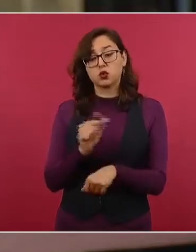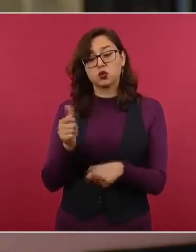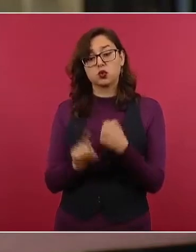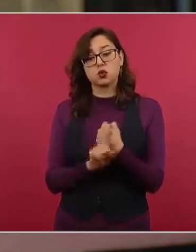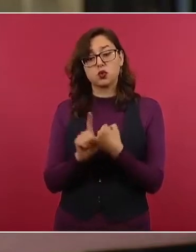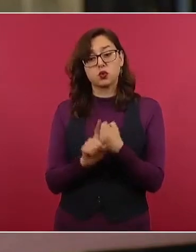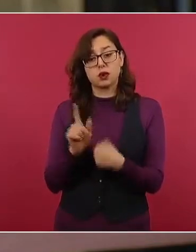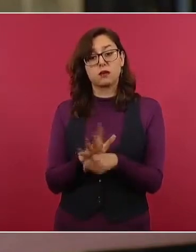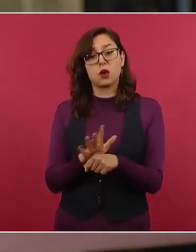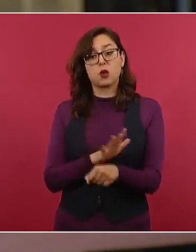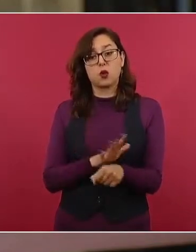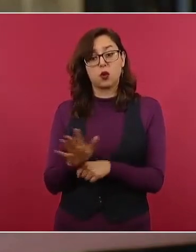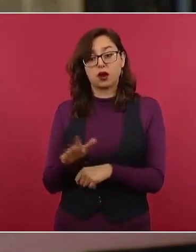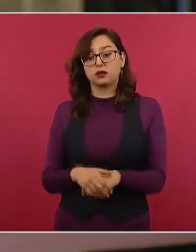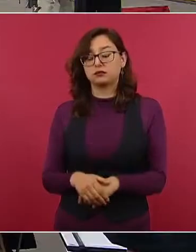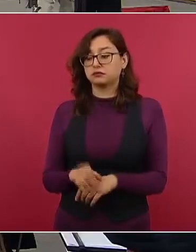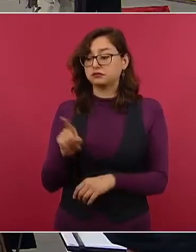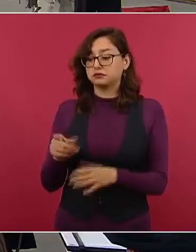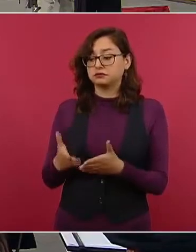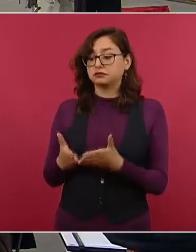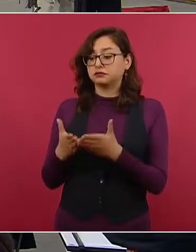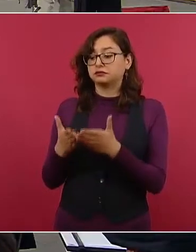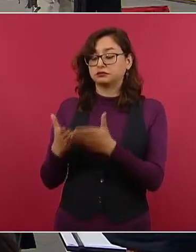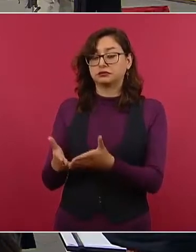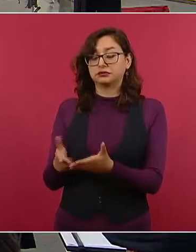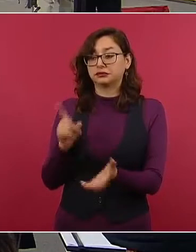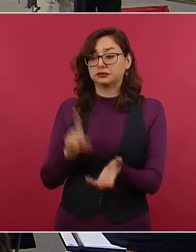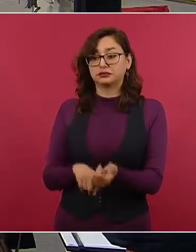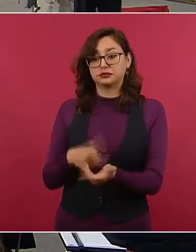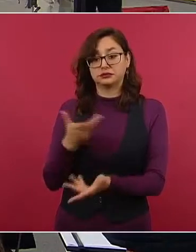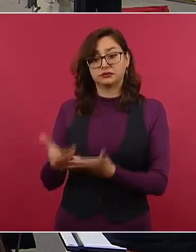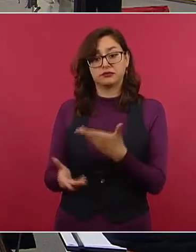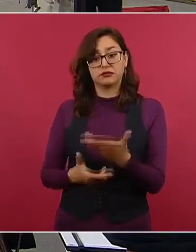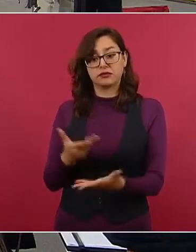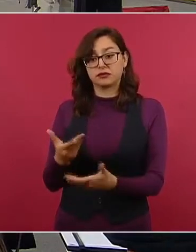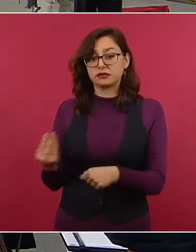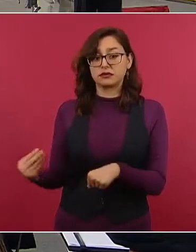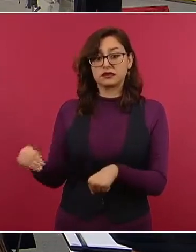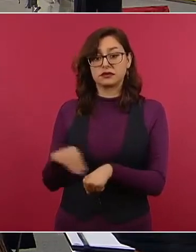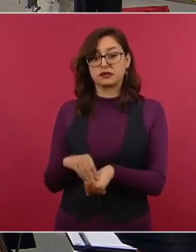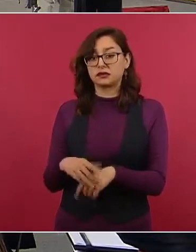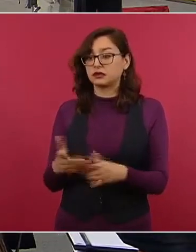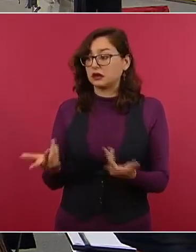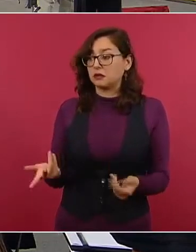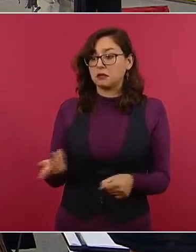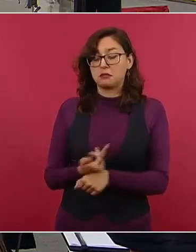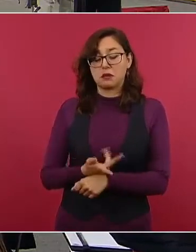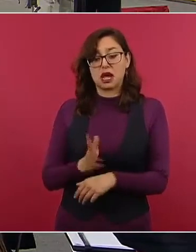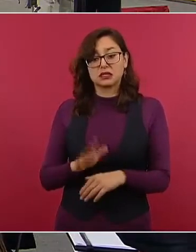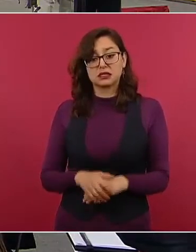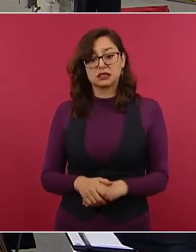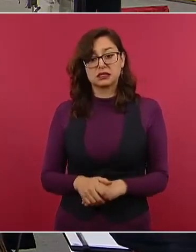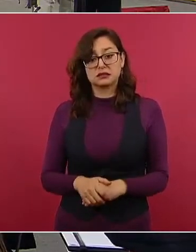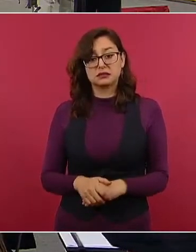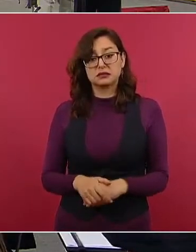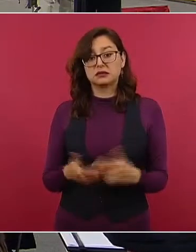carga y a los buques, que es algo muy grave que el país todavía no se puede responder, y va a ser muy difícil, señor, porque